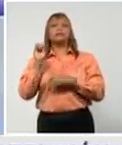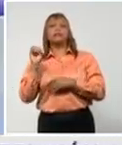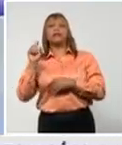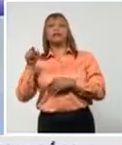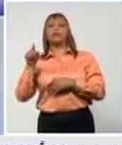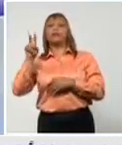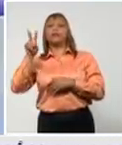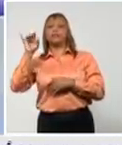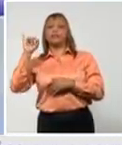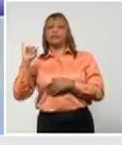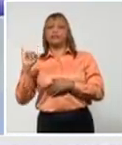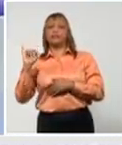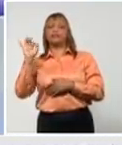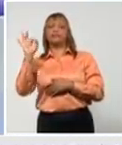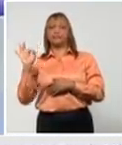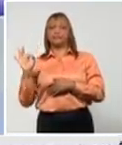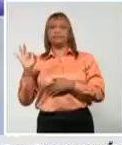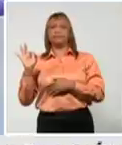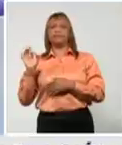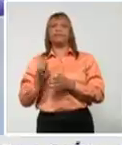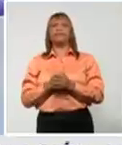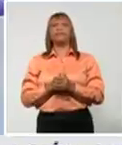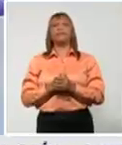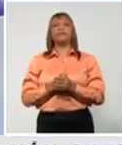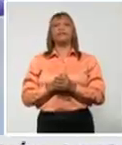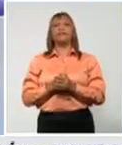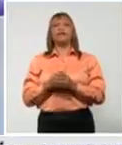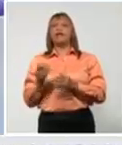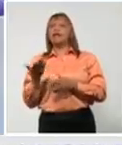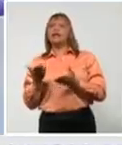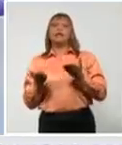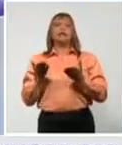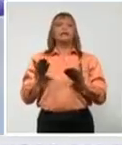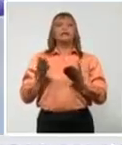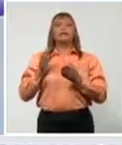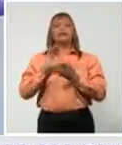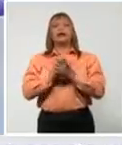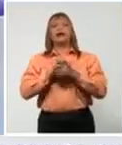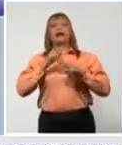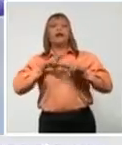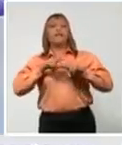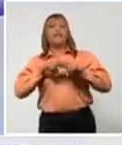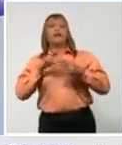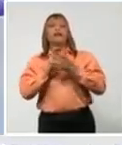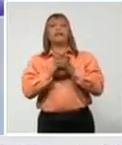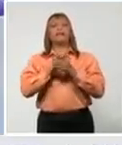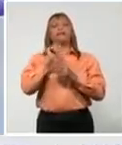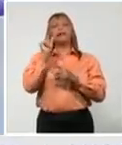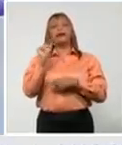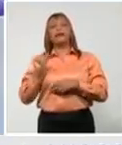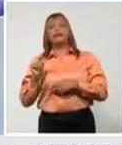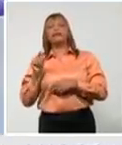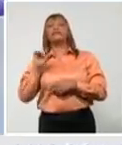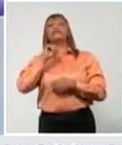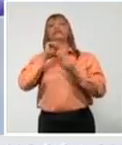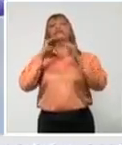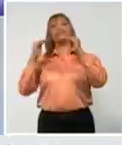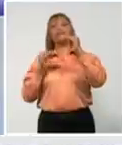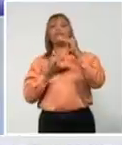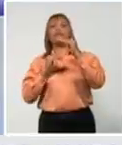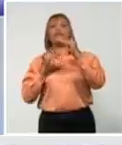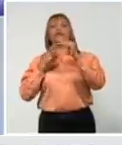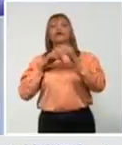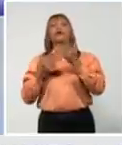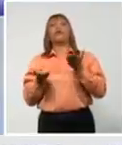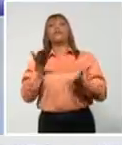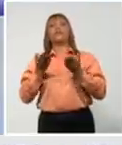0,26. Tanto la tasa de La Habana como la tasa de Mayabeque son inferiores a la del día de ayer. Y por